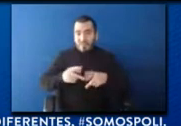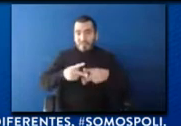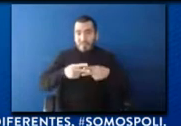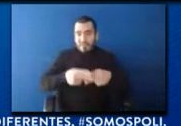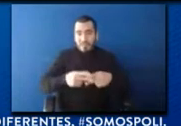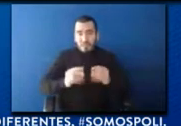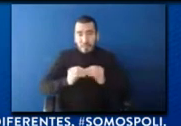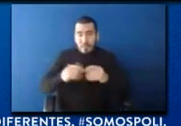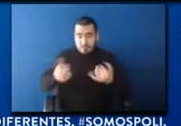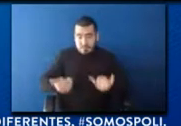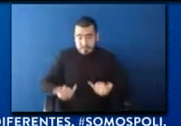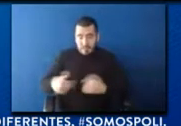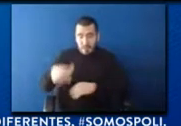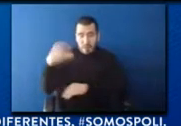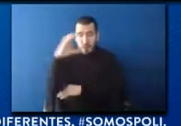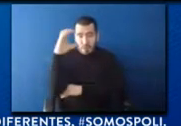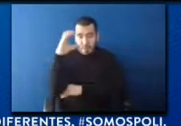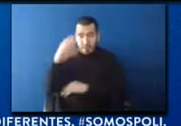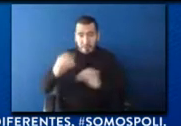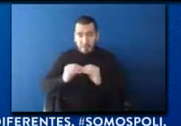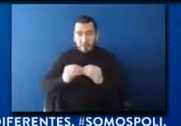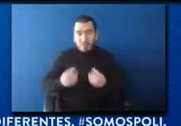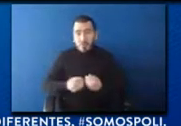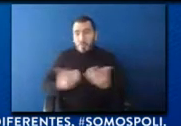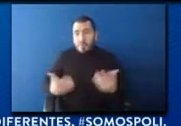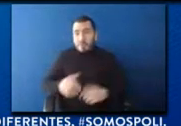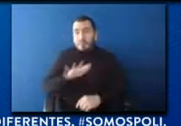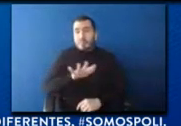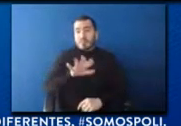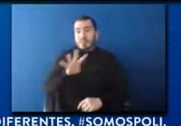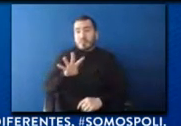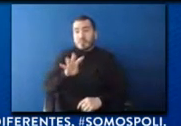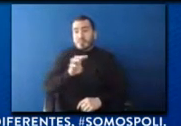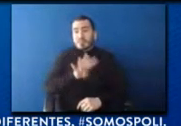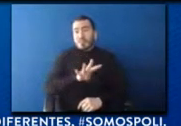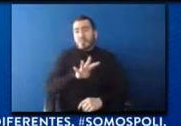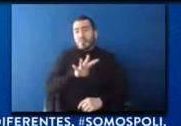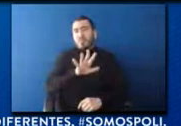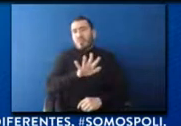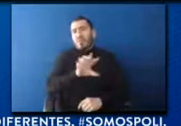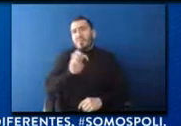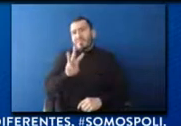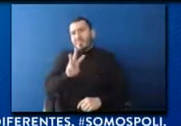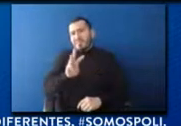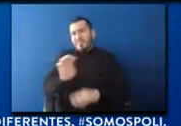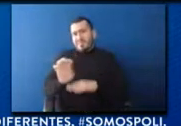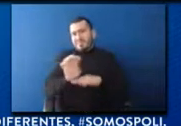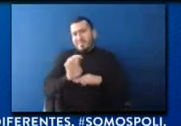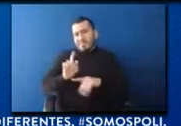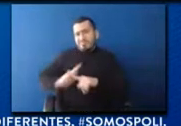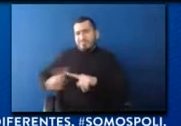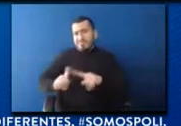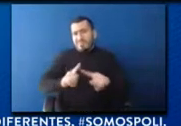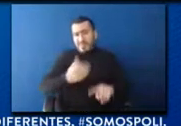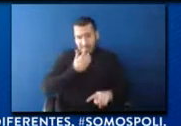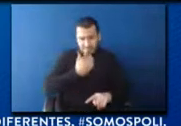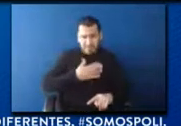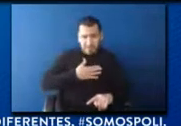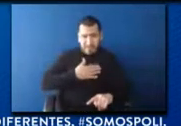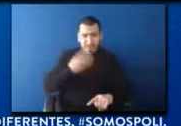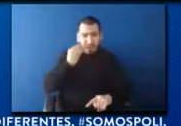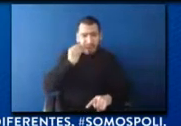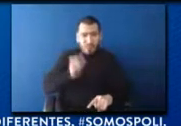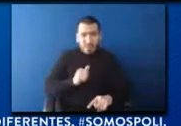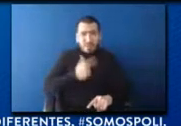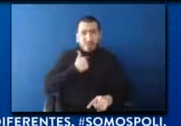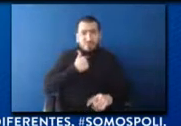tienen la posibilidad de 53 entidades totalmente diferentes. A mi abuelita que le gusta el Libretón, ahí está el banco que le ofrece